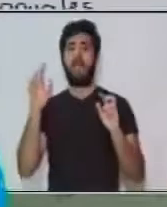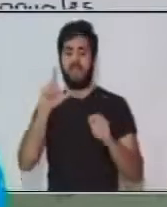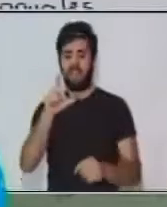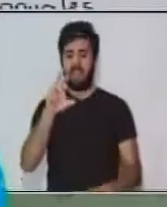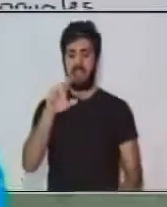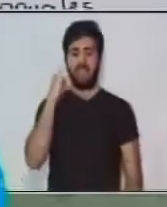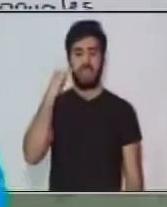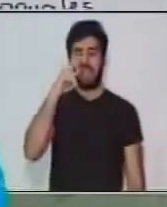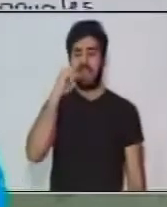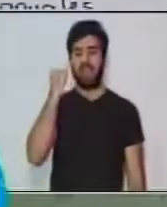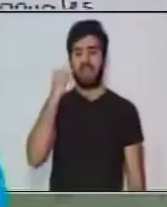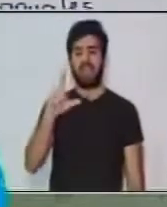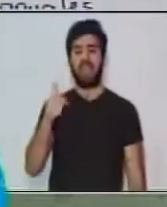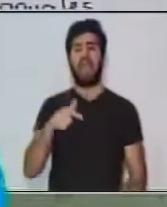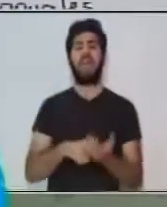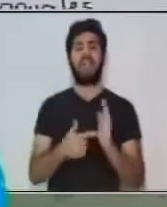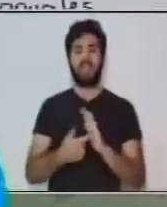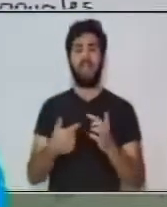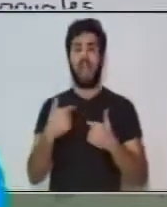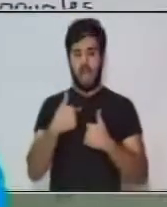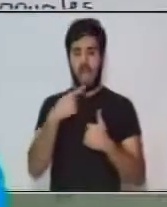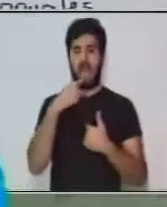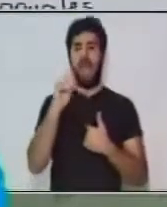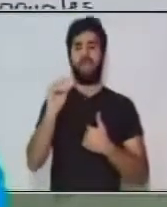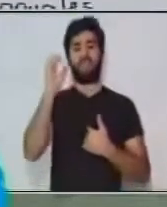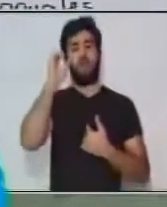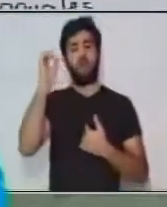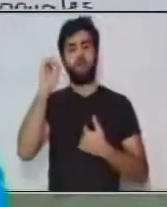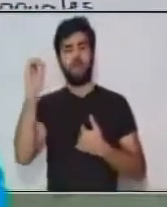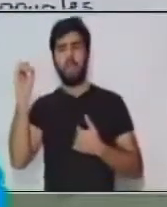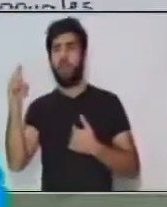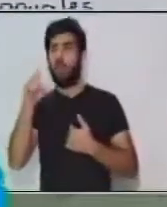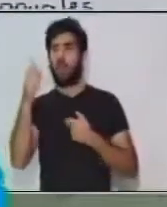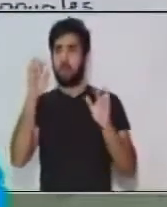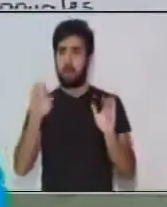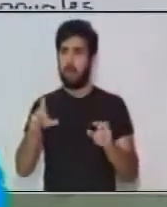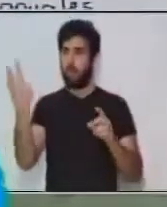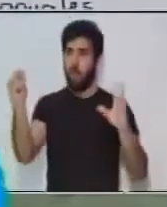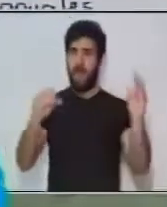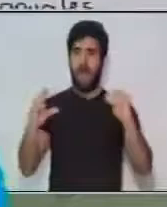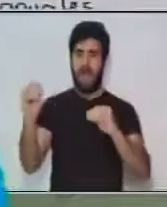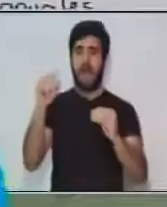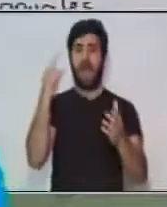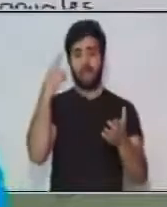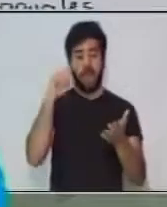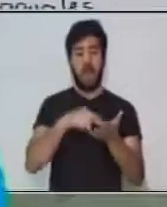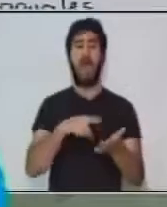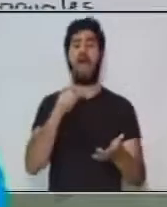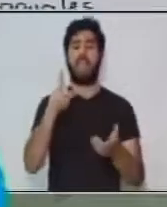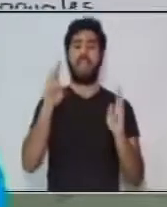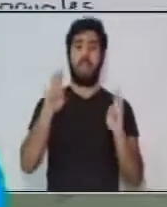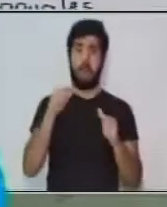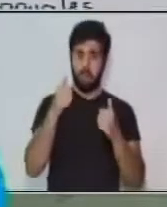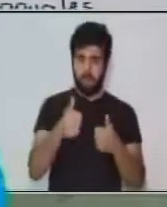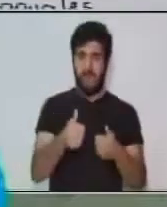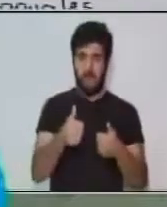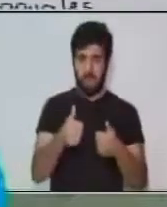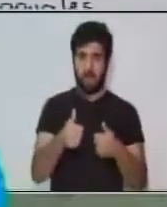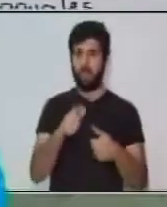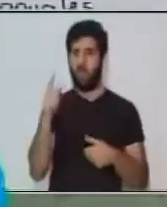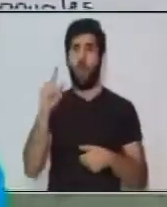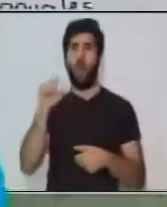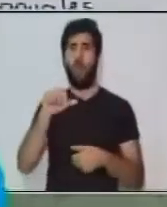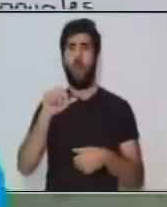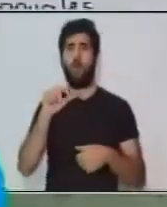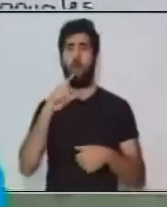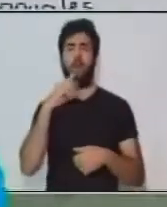de críticas podemos identificar todas aquellas opiniones que tengan un juicio crítico o que estén bien argumentadas, ¿de